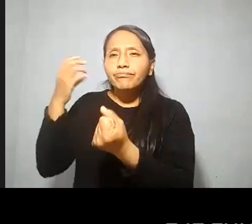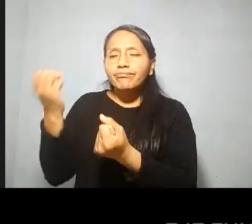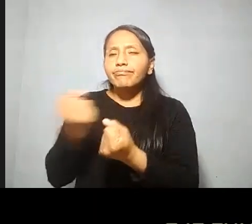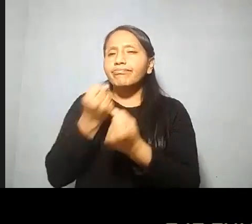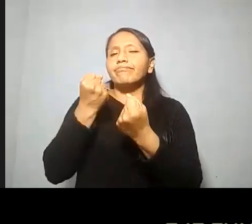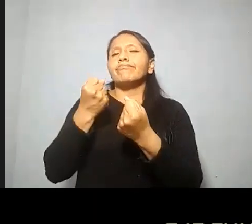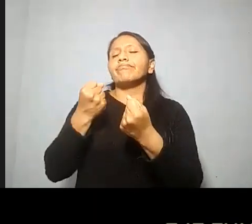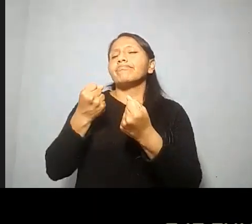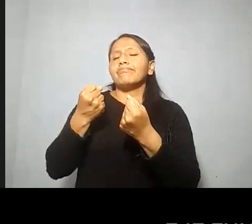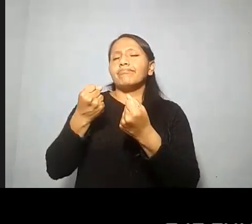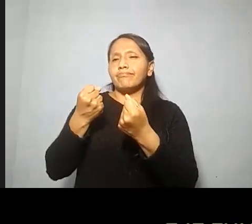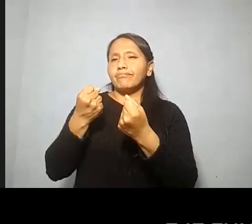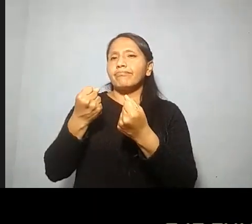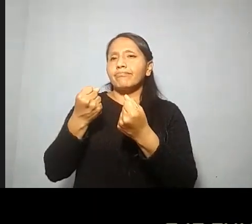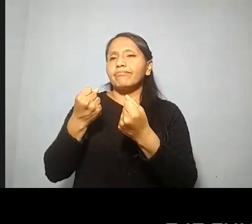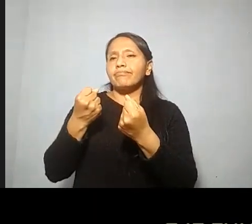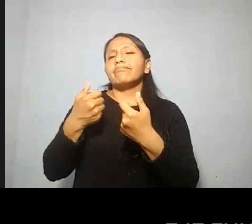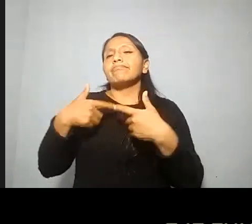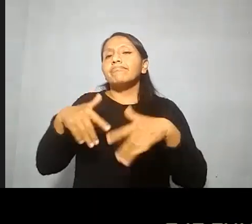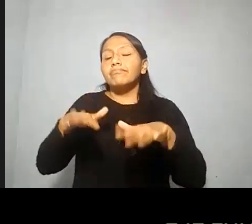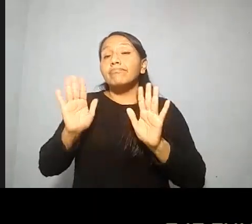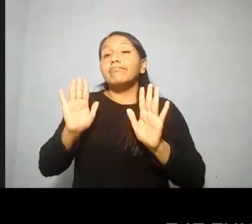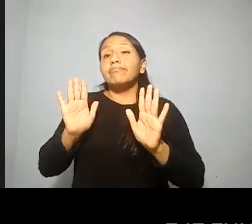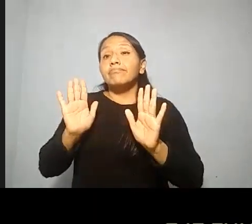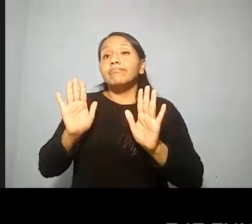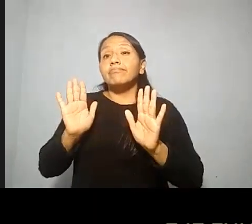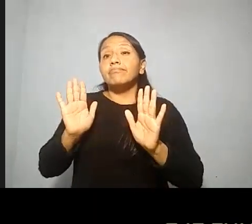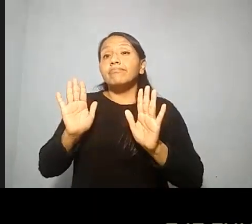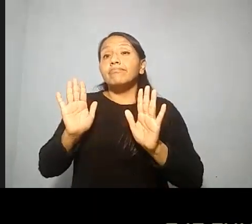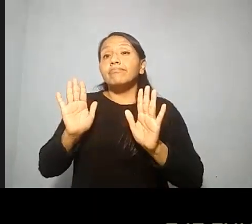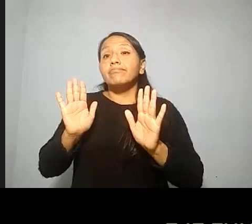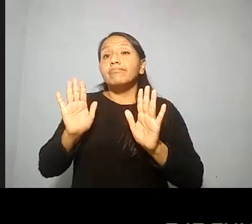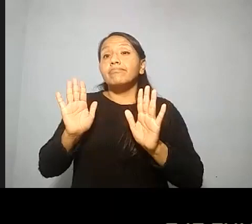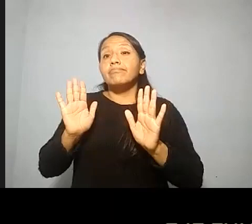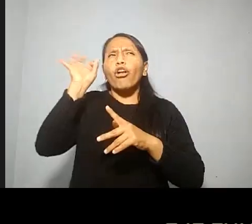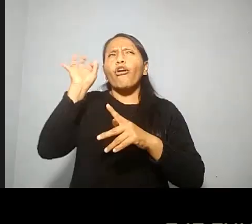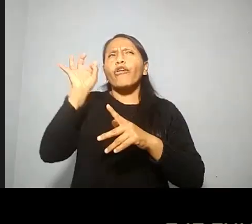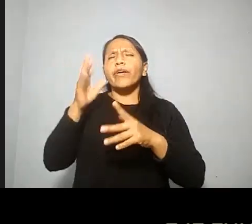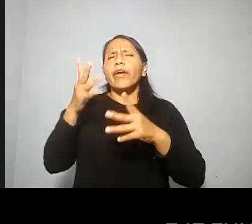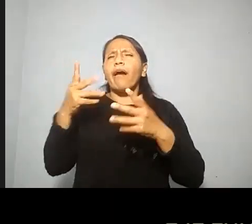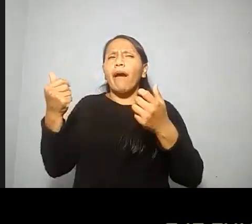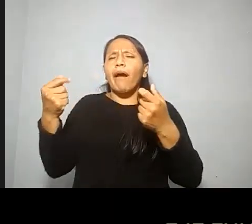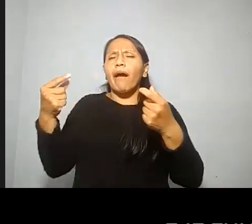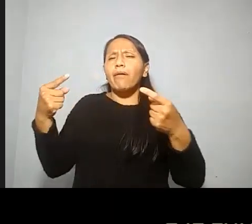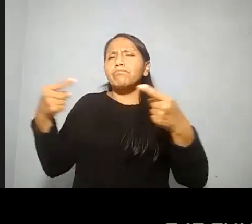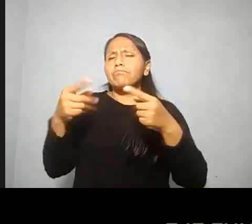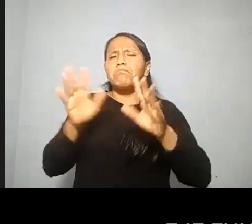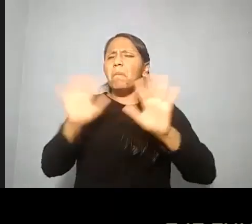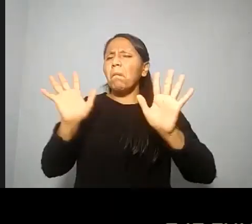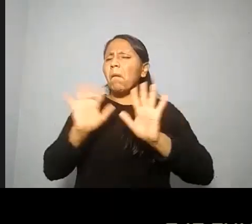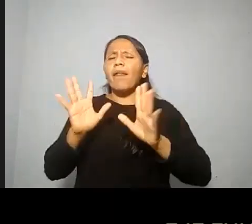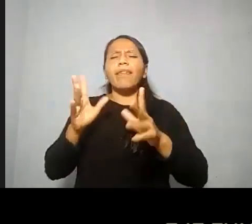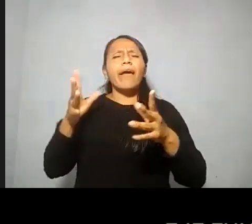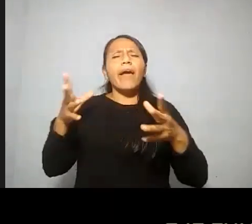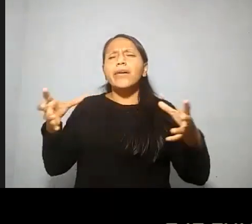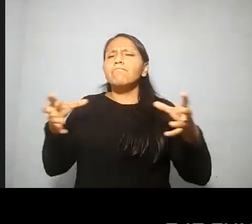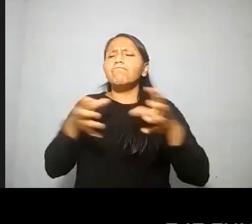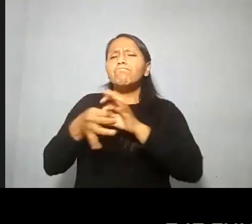postergando por ahí nuestras ideologías, sino defender un bien común que es los derechos de la persona con